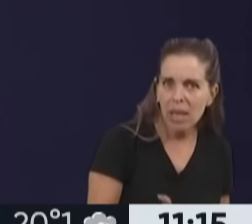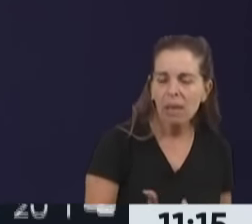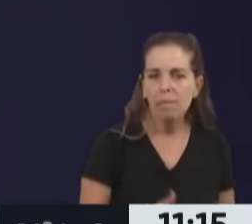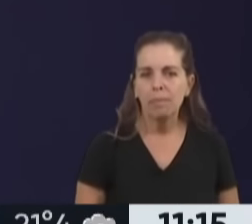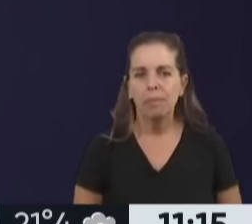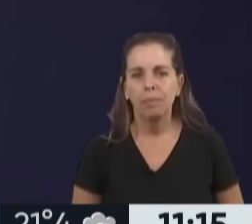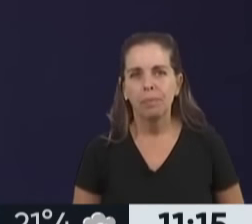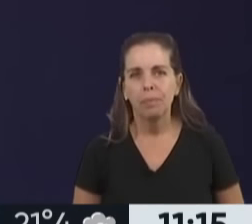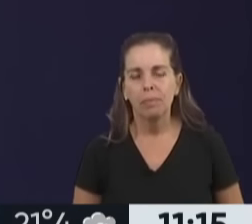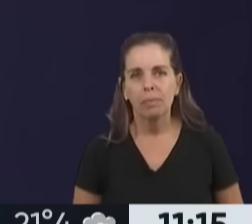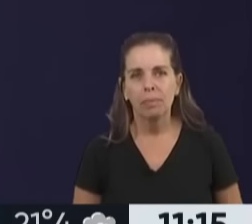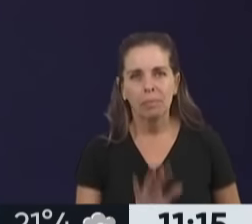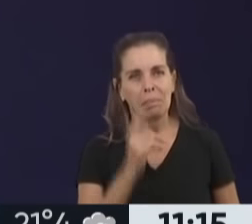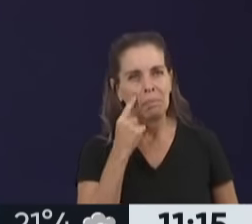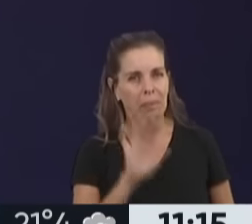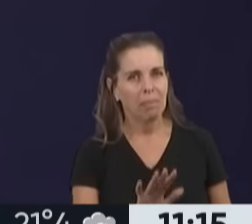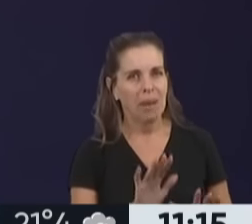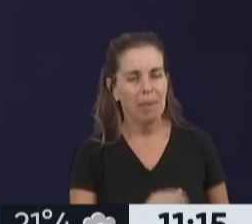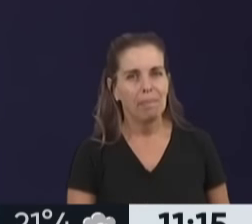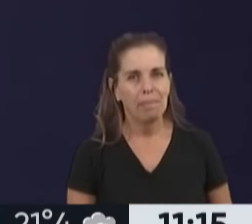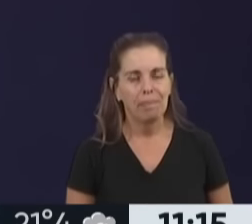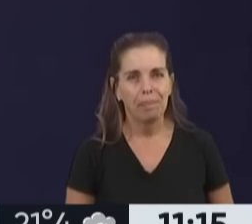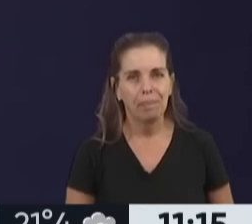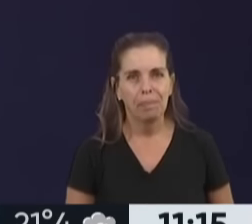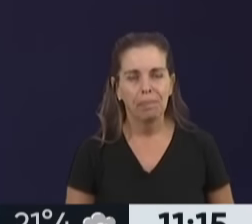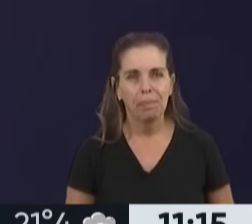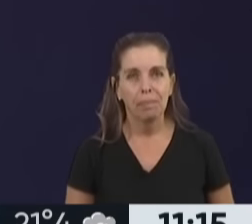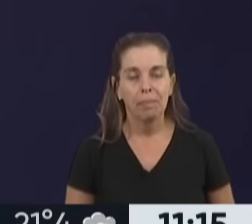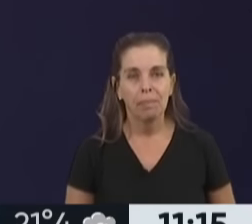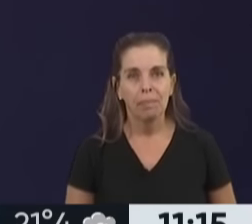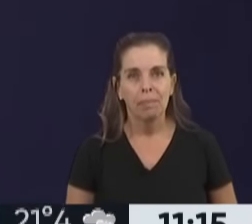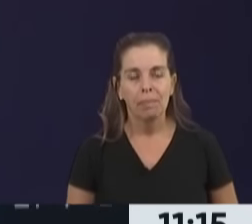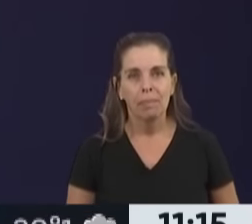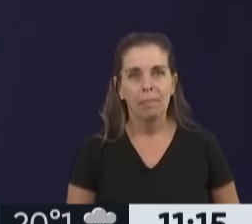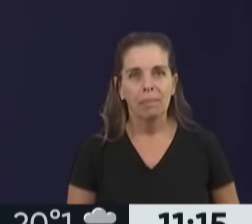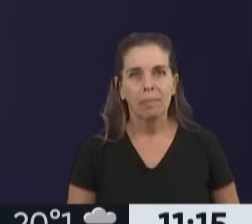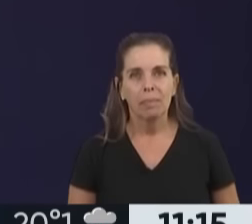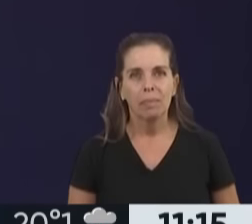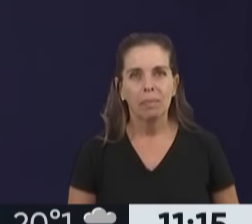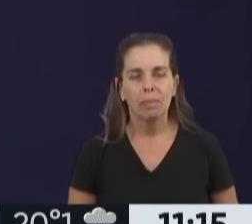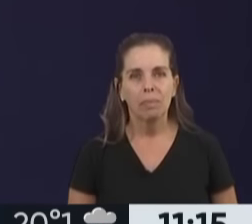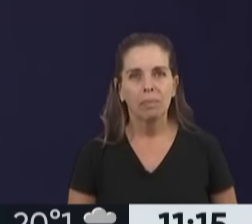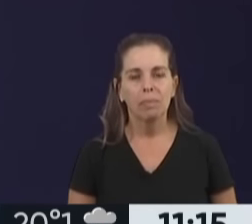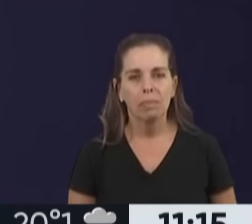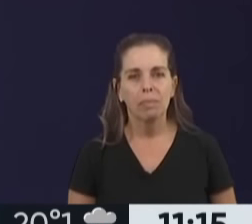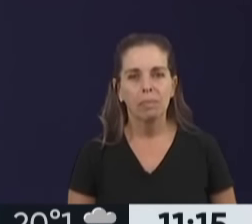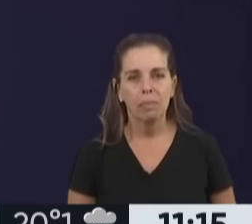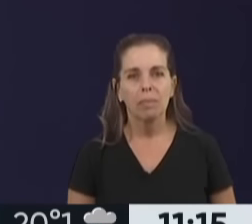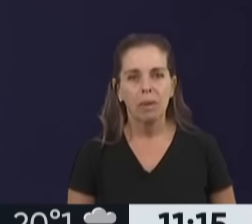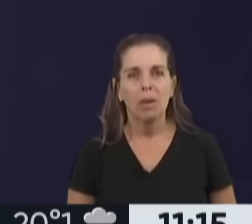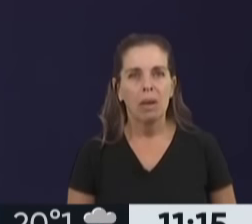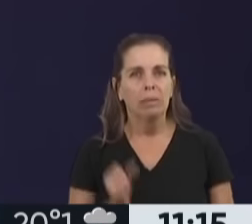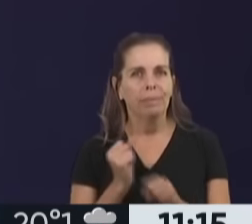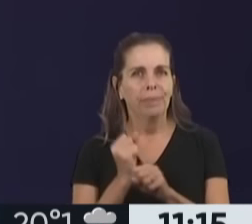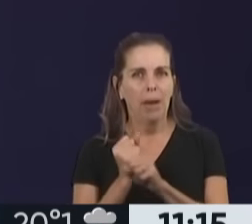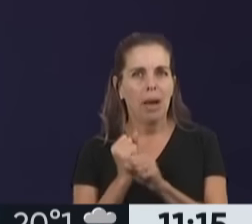pruebas Mira Miguel Yo vengo de de hecho trabajamos juntos